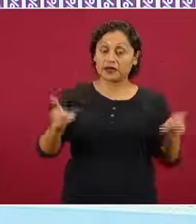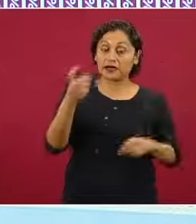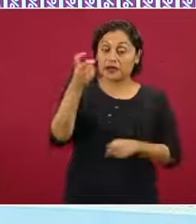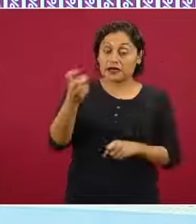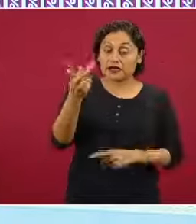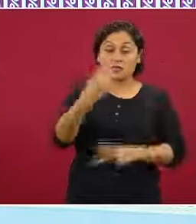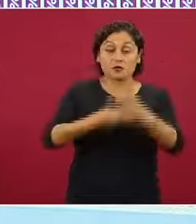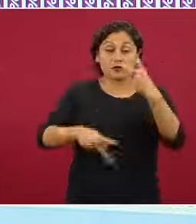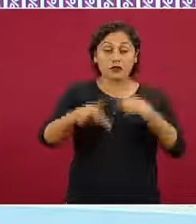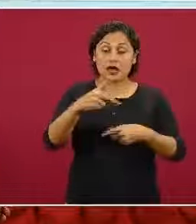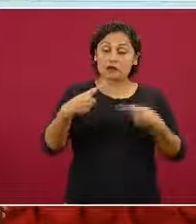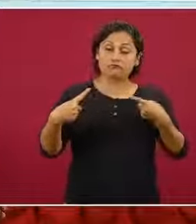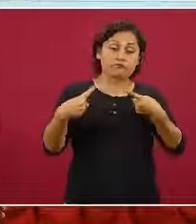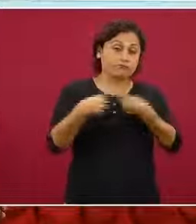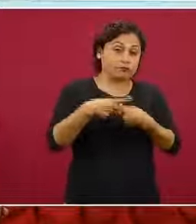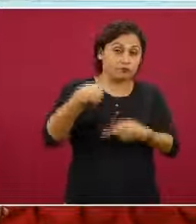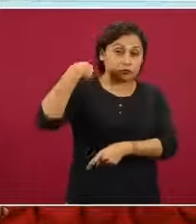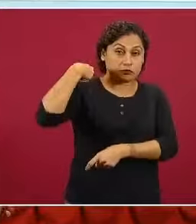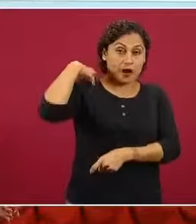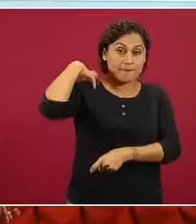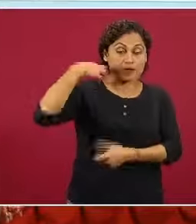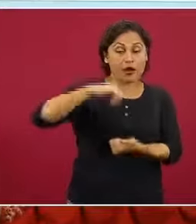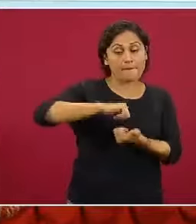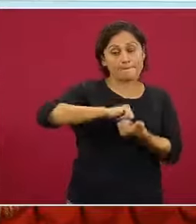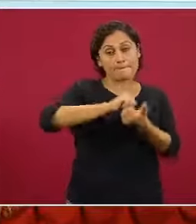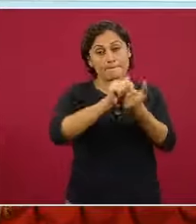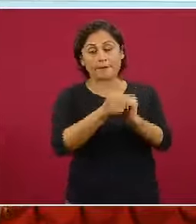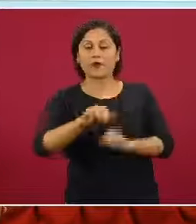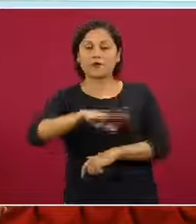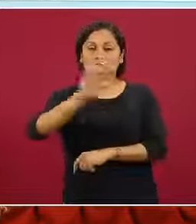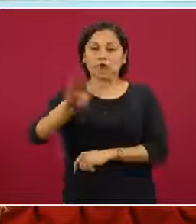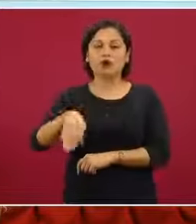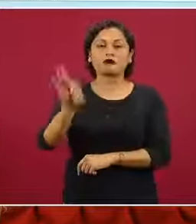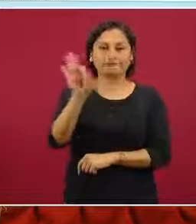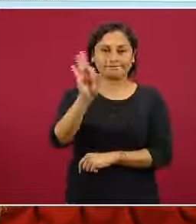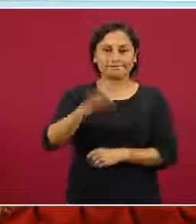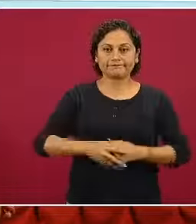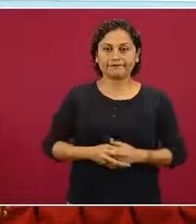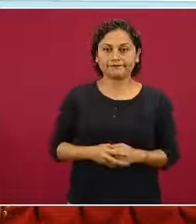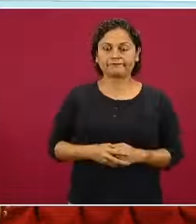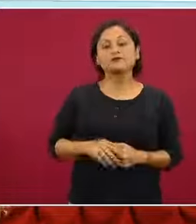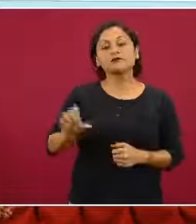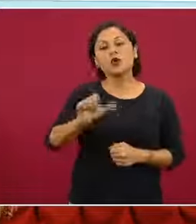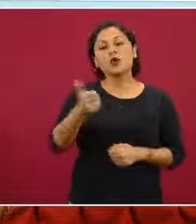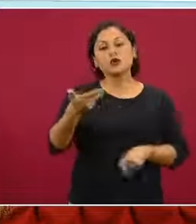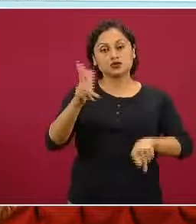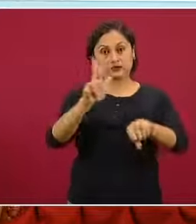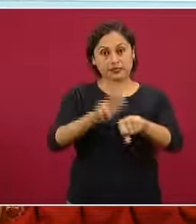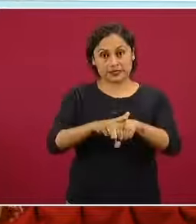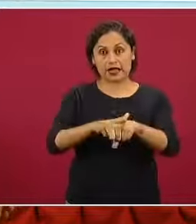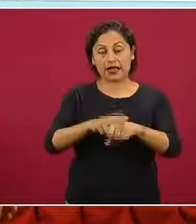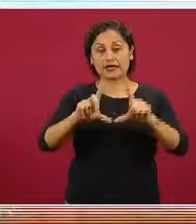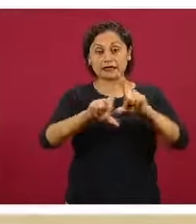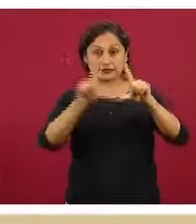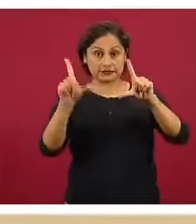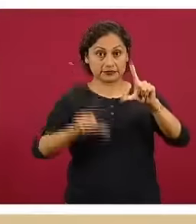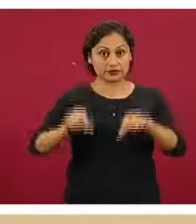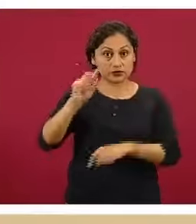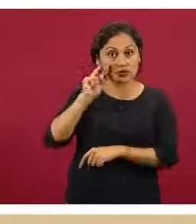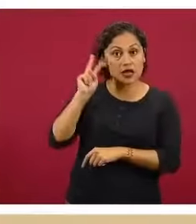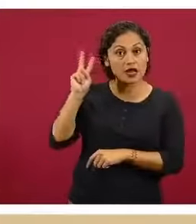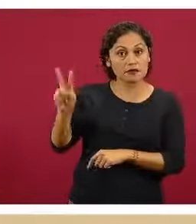los pulmones y puede causar la muerte. Se están desocupando los hospitales a nivel nacional, ya tenemos que